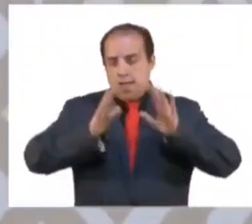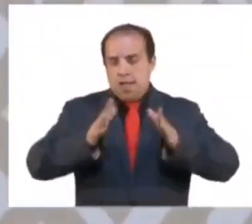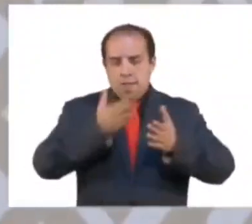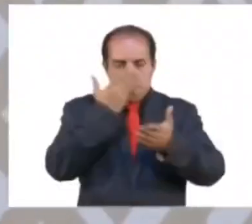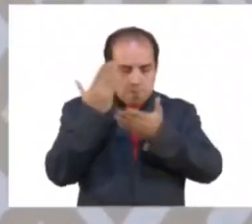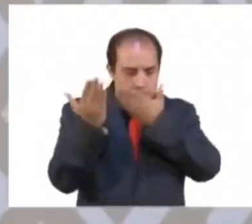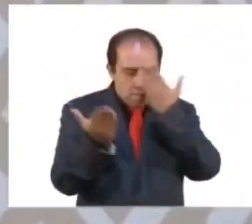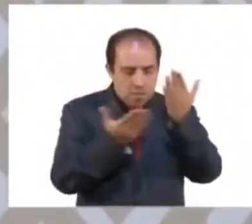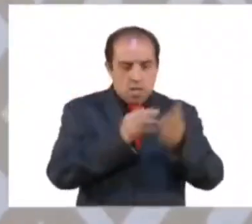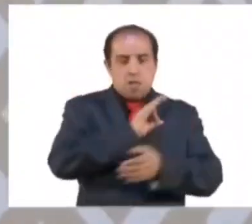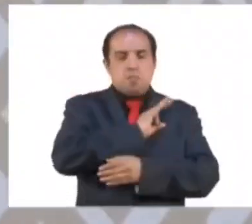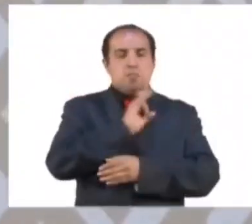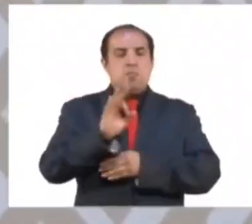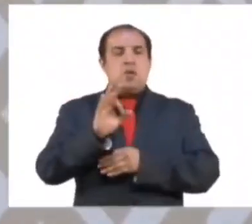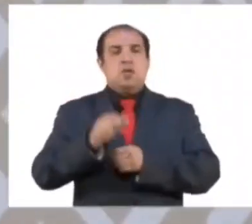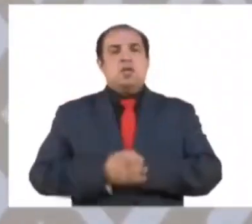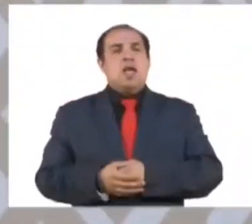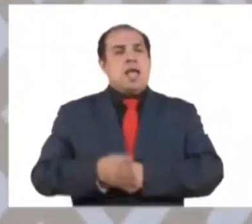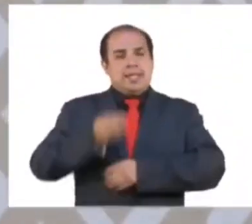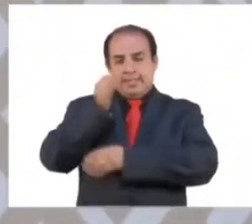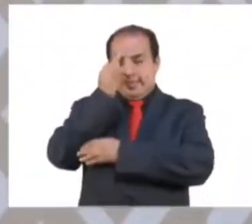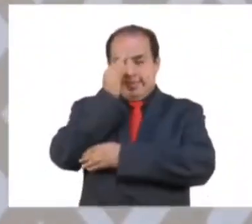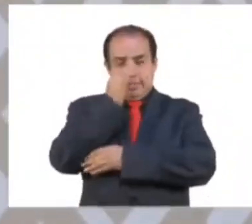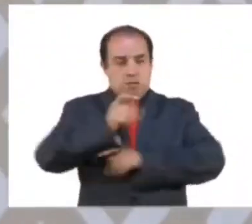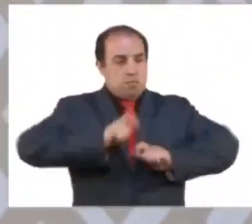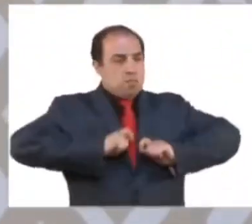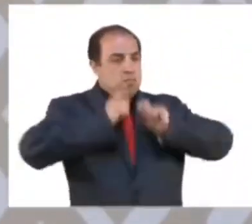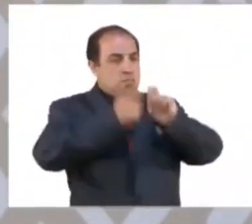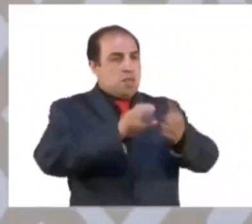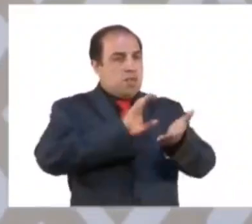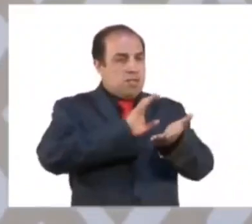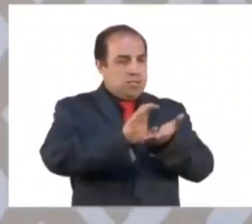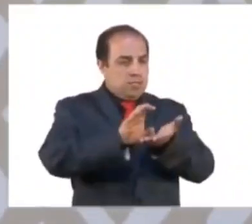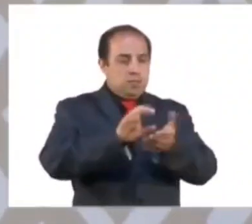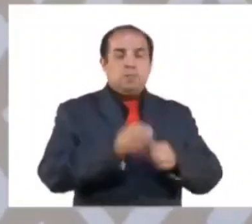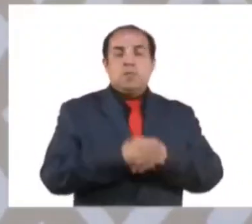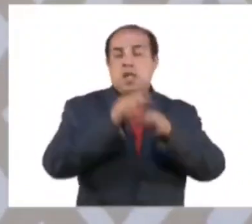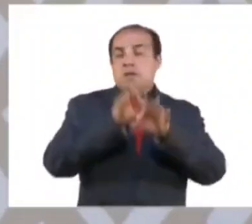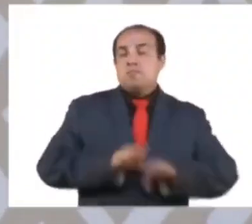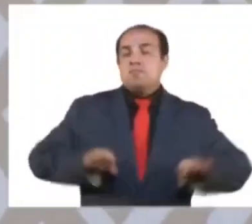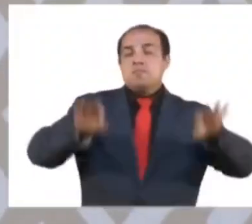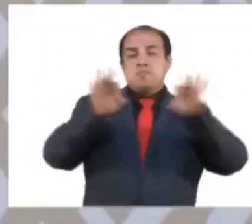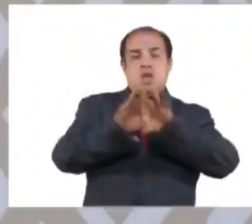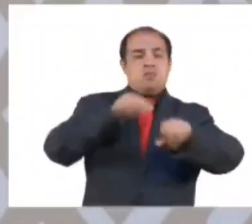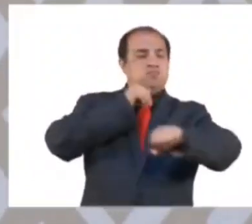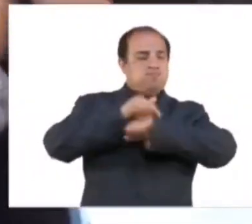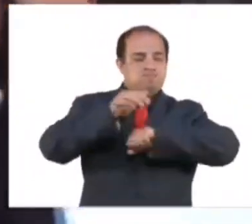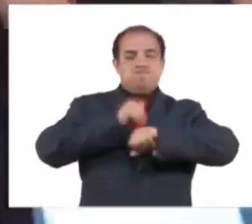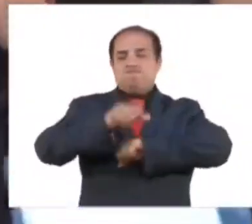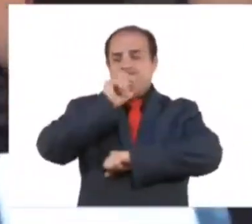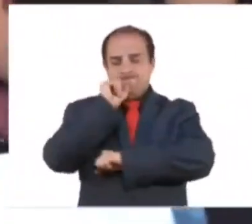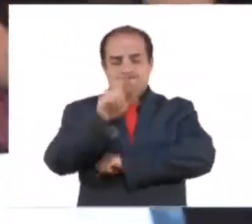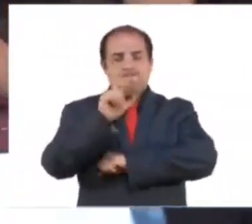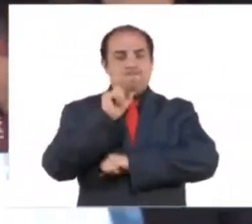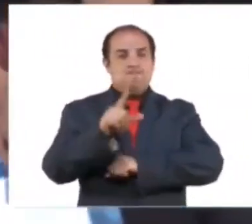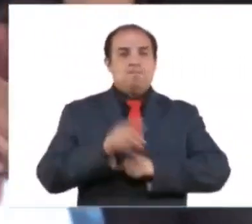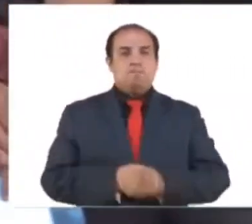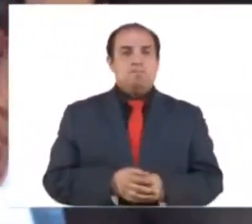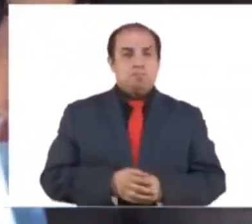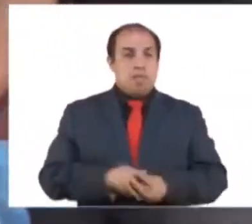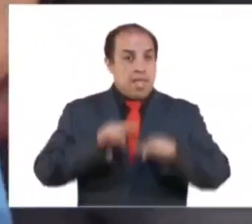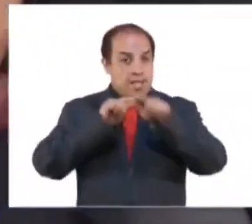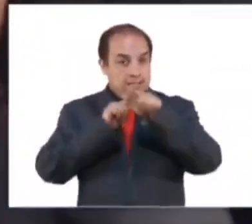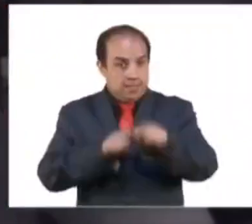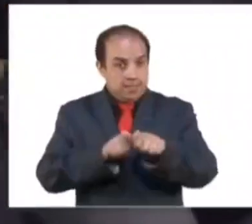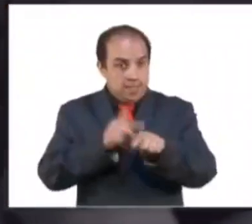poder acreditar su crédito. Así es que es muy importante esta cifra también, y vamos a